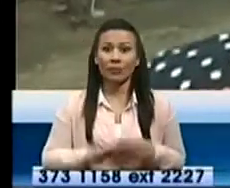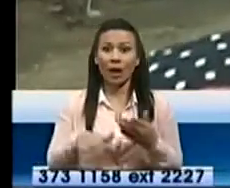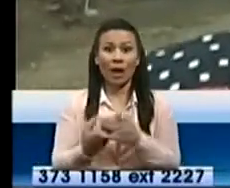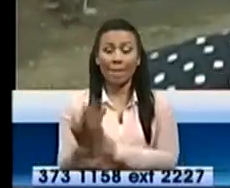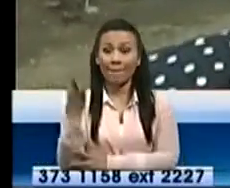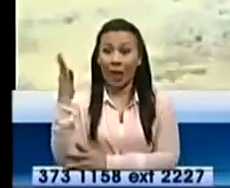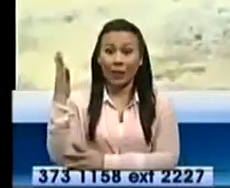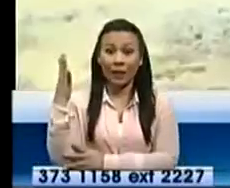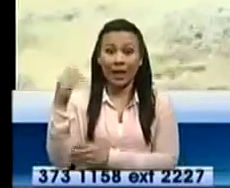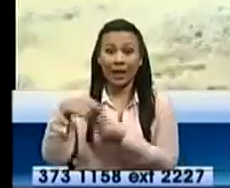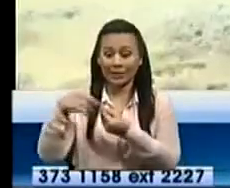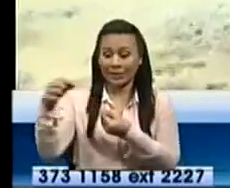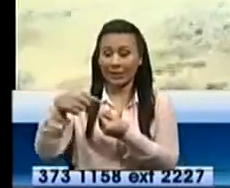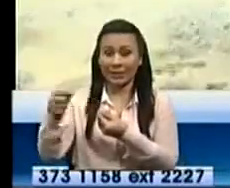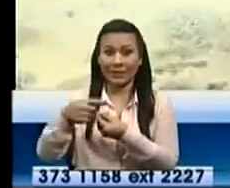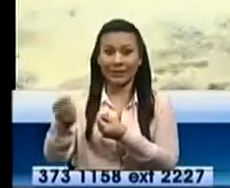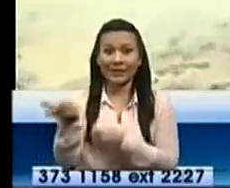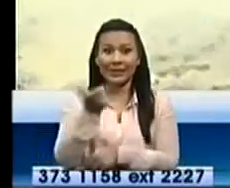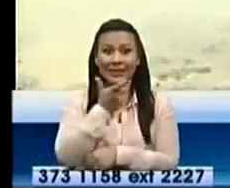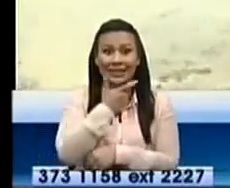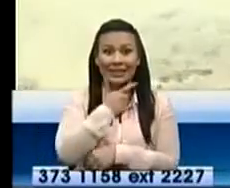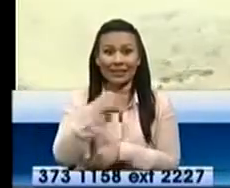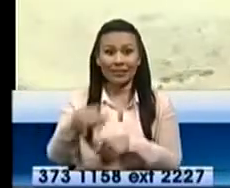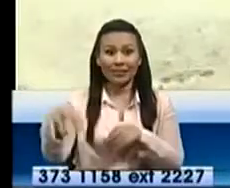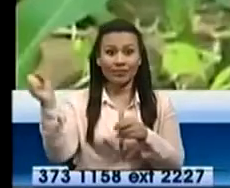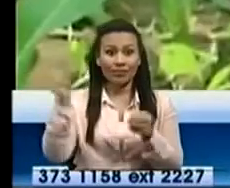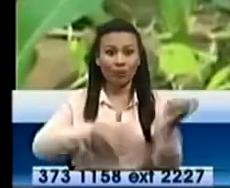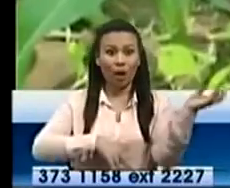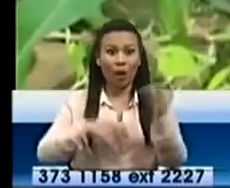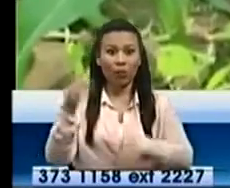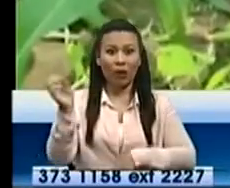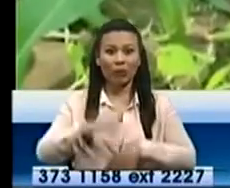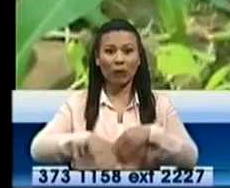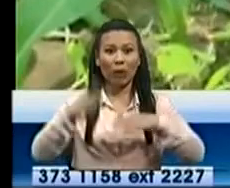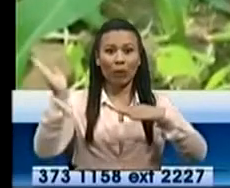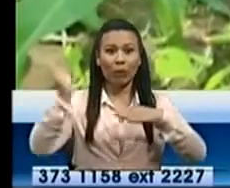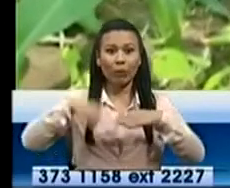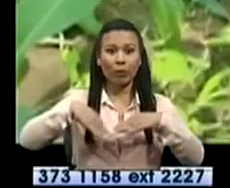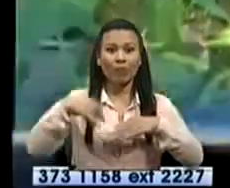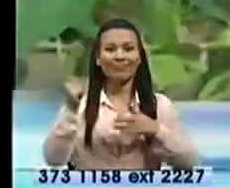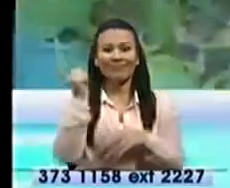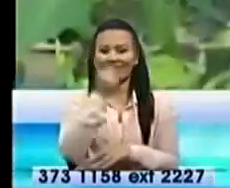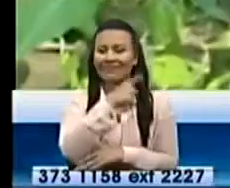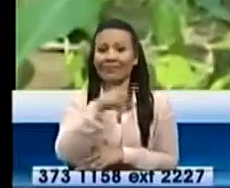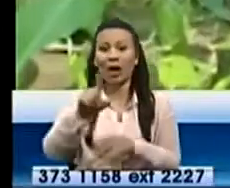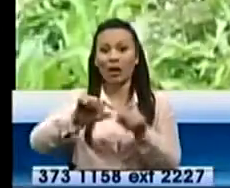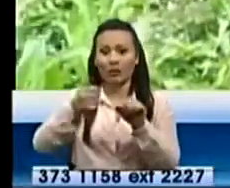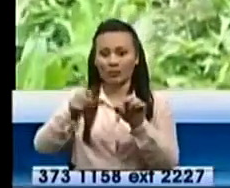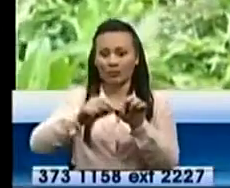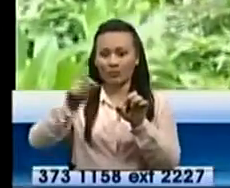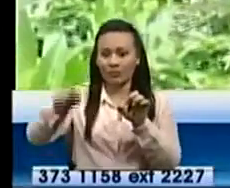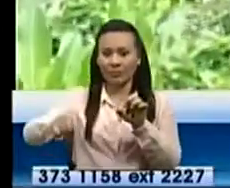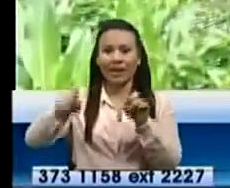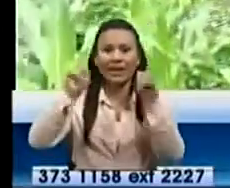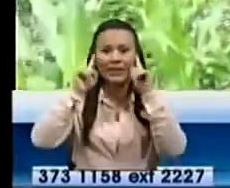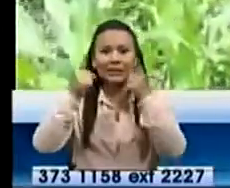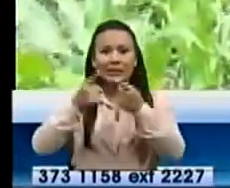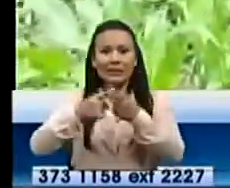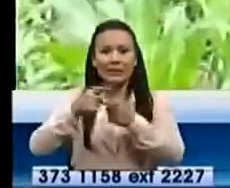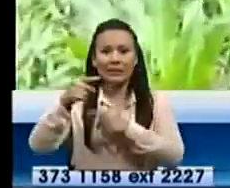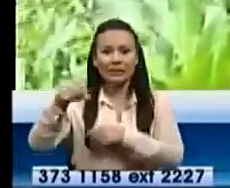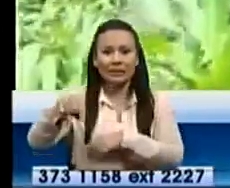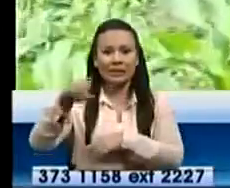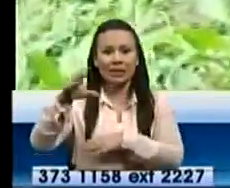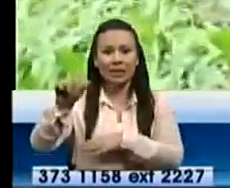de maíz, sí. Mientras que en el sitio San Francisco, a 7 kilómetros de la comunidad de Sancán, según el reporte del COE cantonal, fueron los